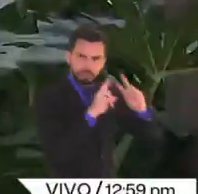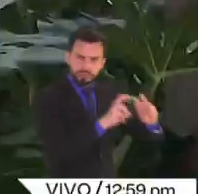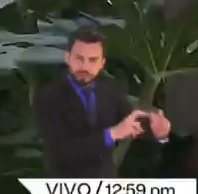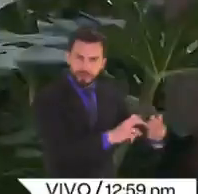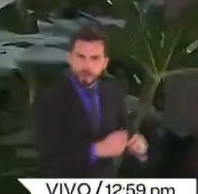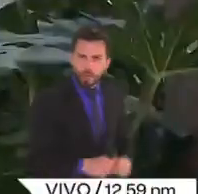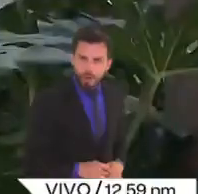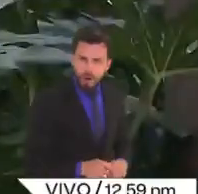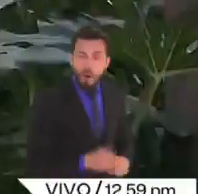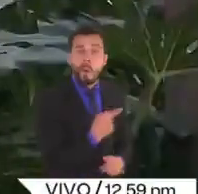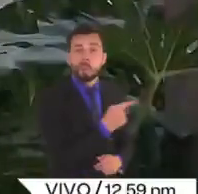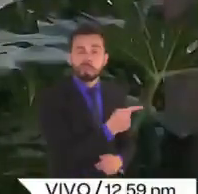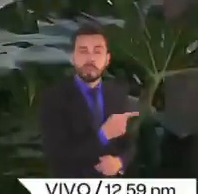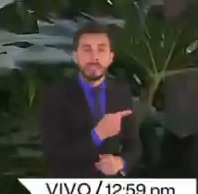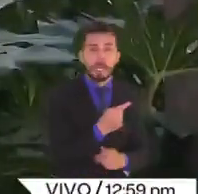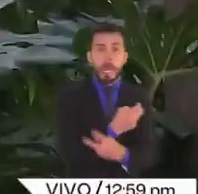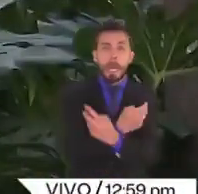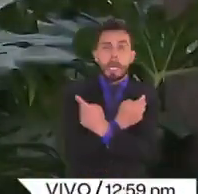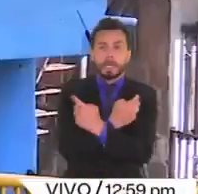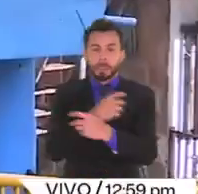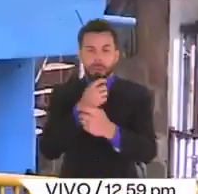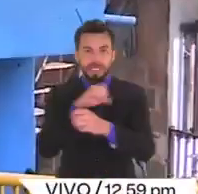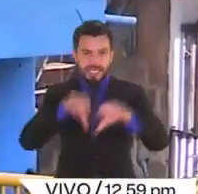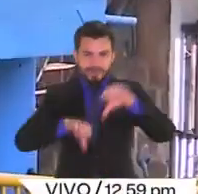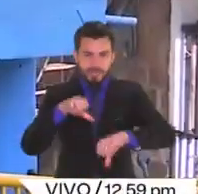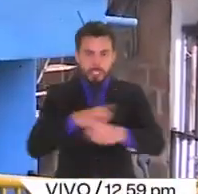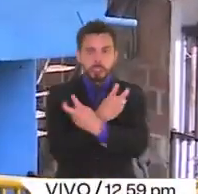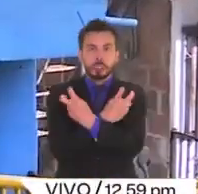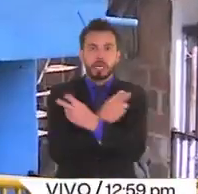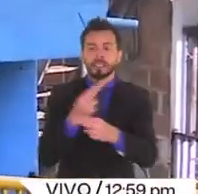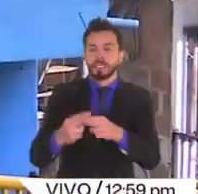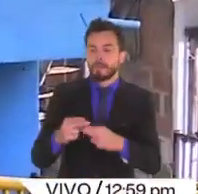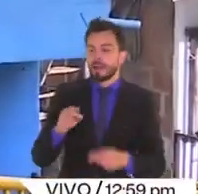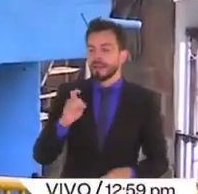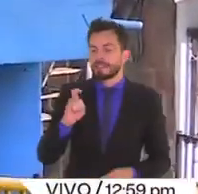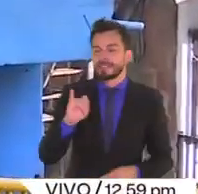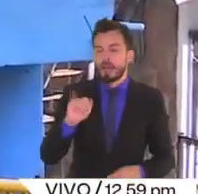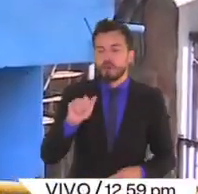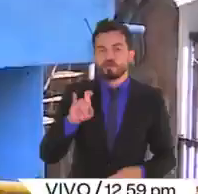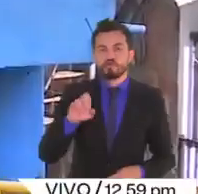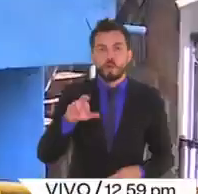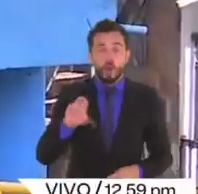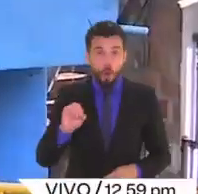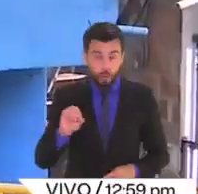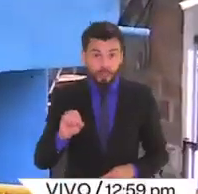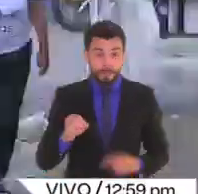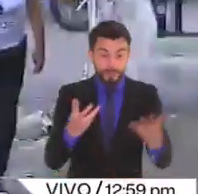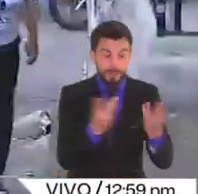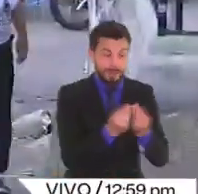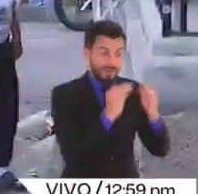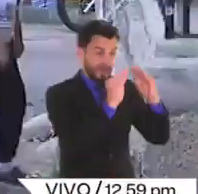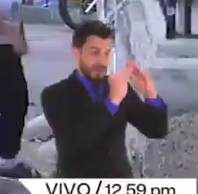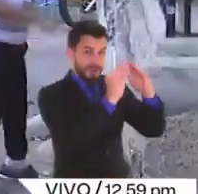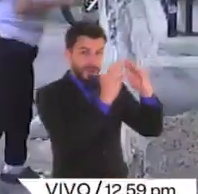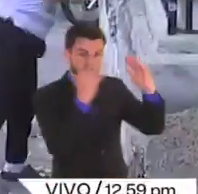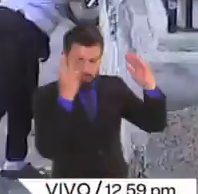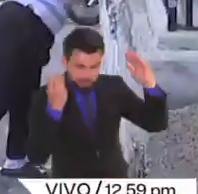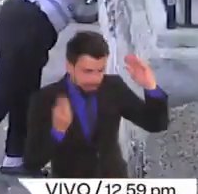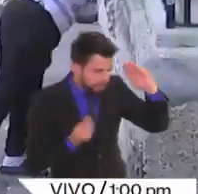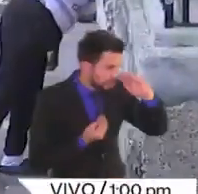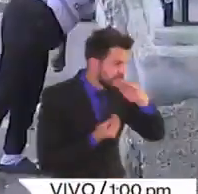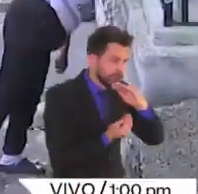Rastros de cianuro hasta esta vivienda ubicada en el barrio Santa Cruz nororiente de Medellín llegaron las